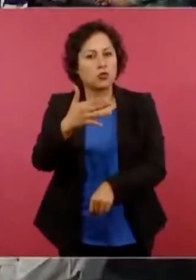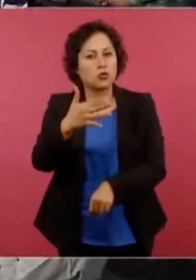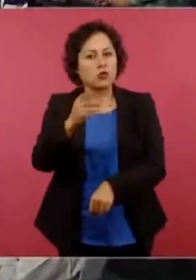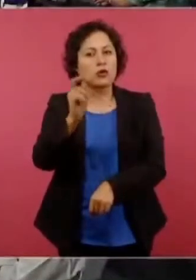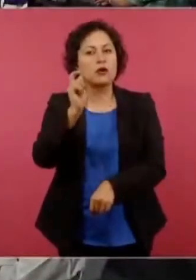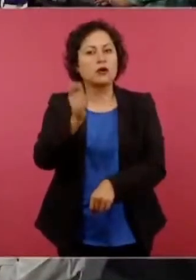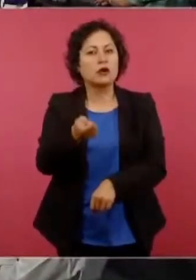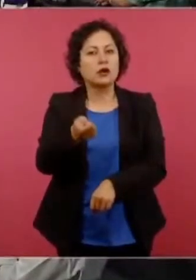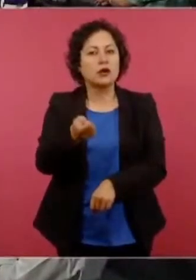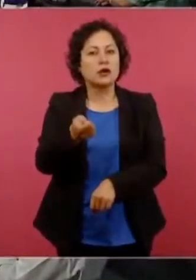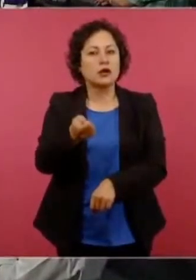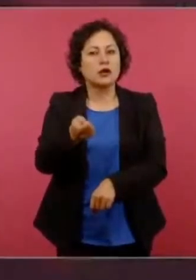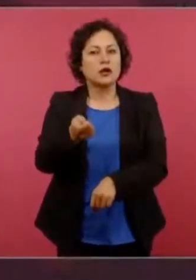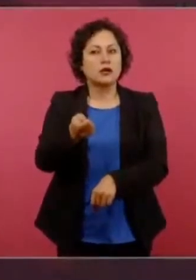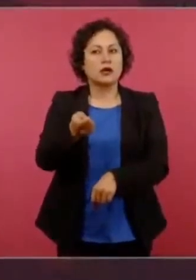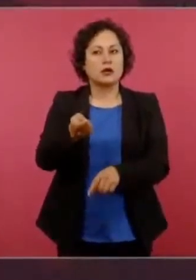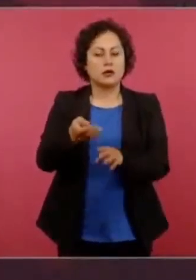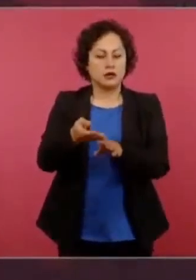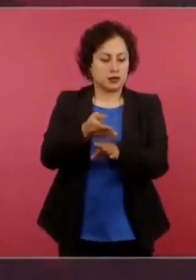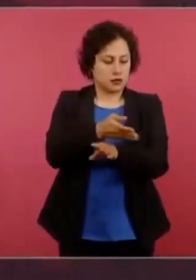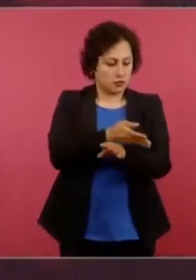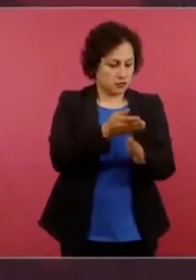como cómplices,